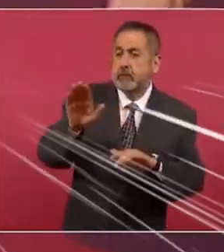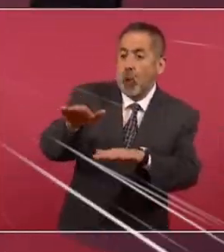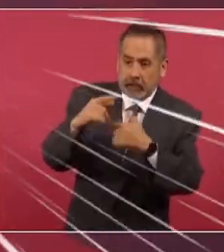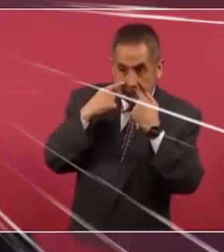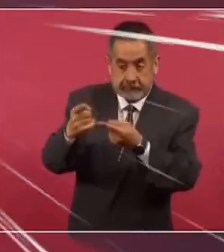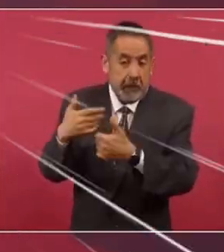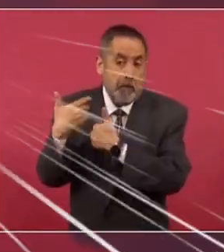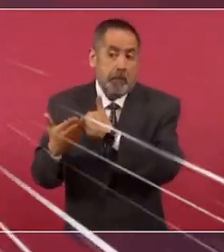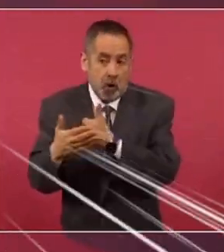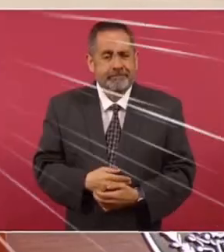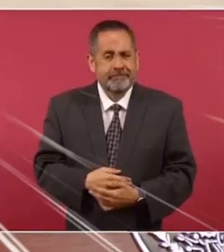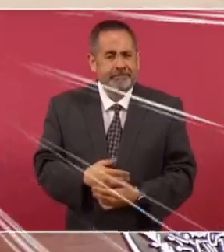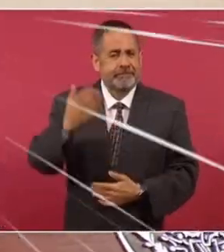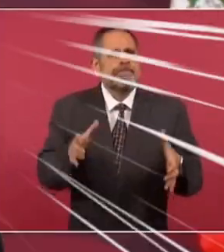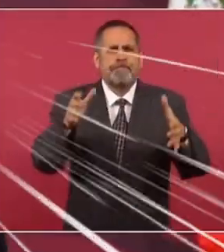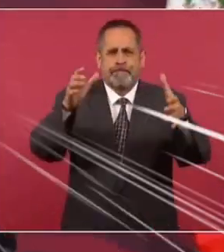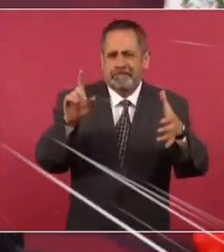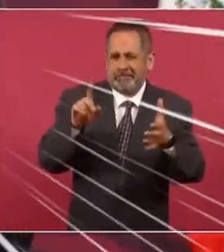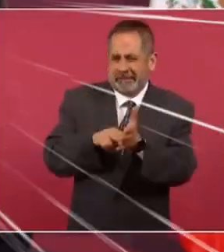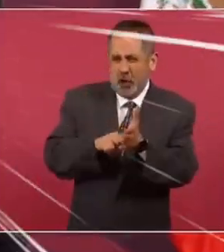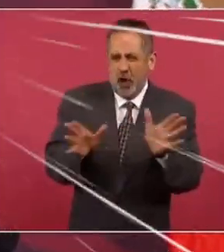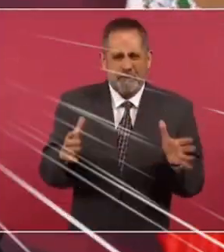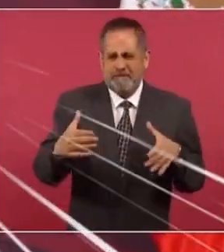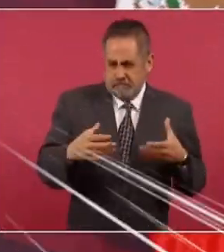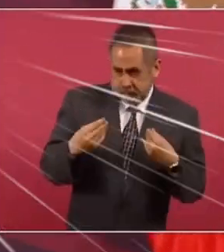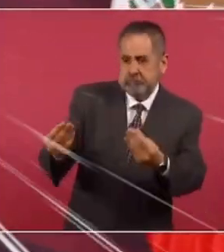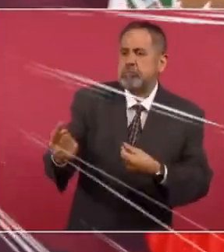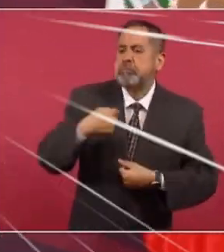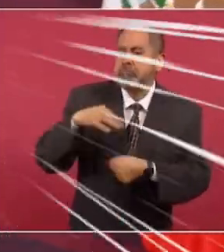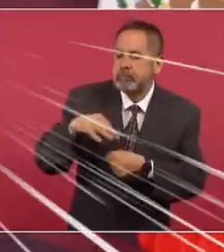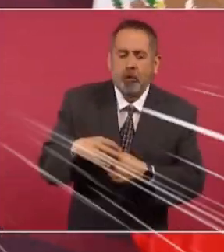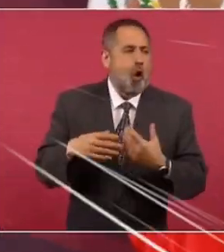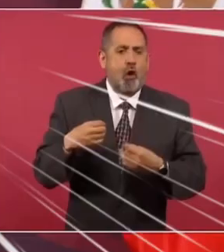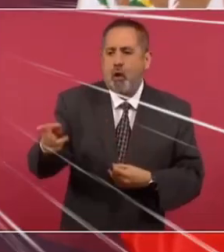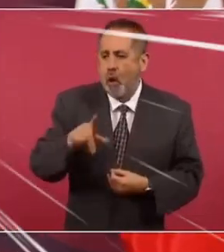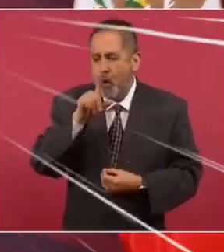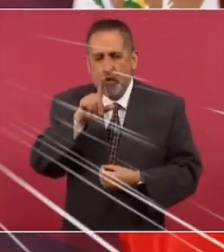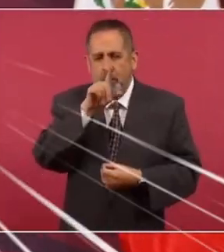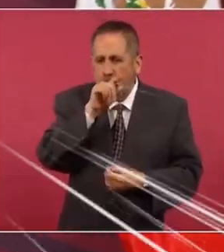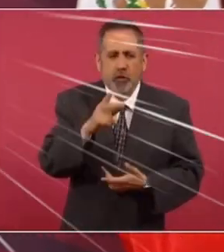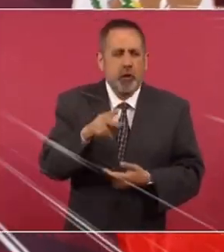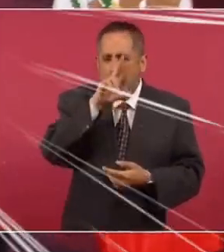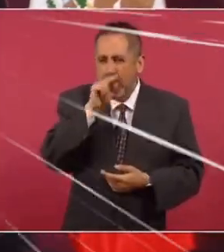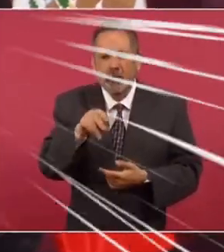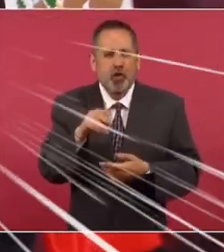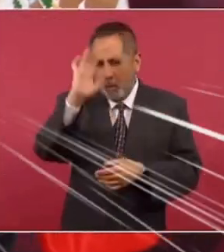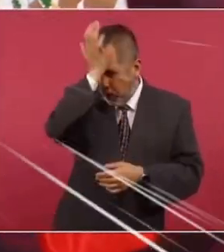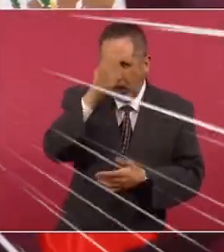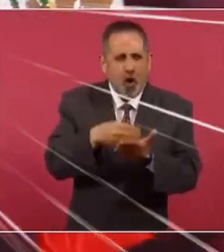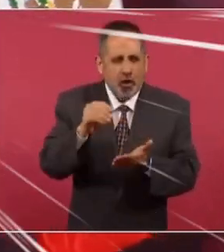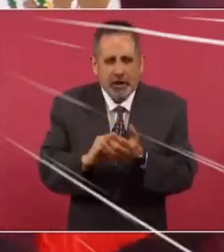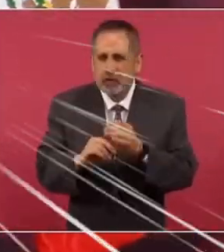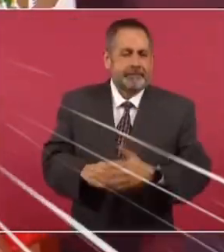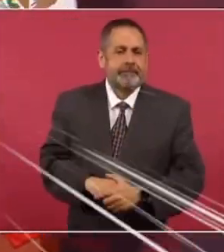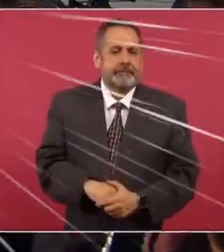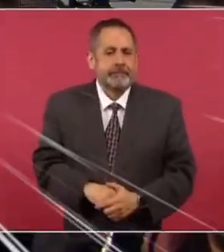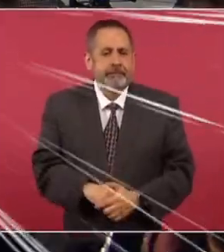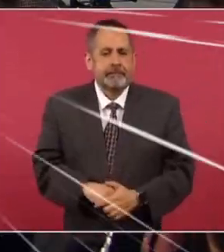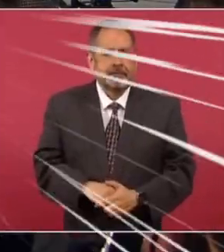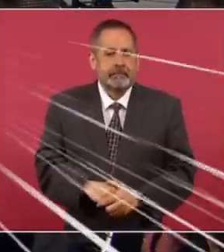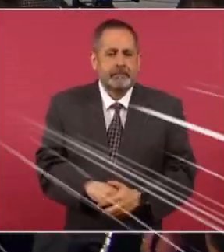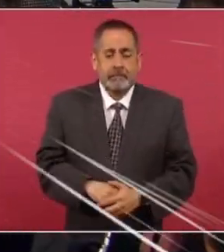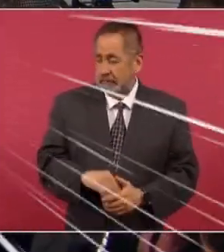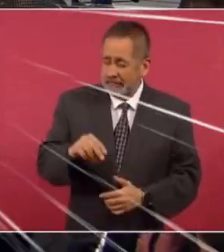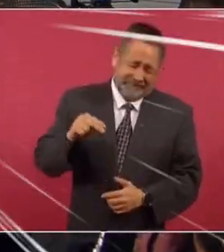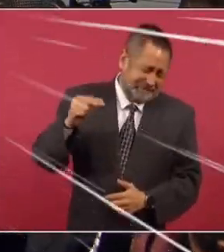dar despensas, tinacos, y pollos y patos, chivos, borregos, puercos, cochinos, marranos, cerdos. Y si están